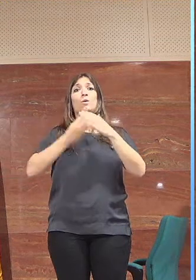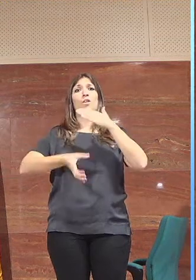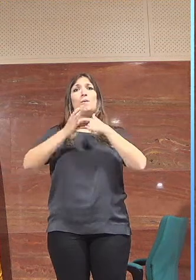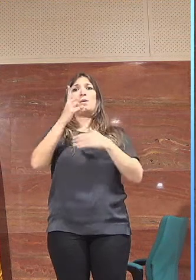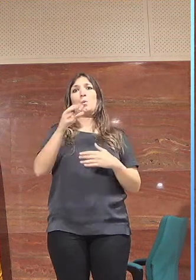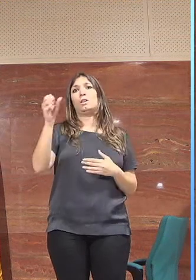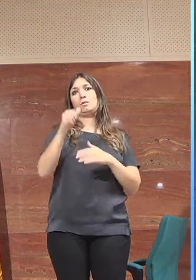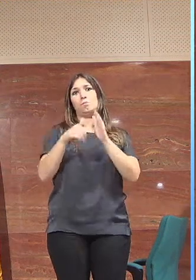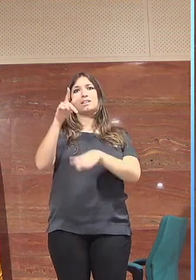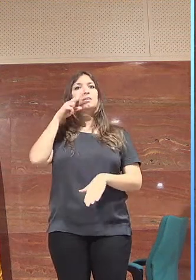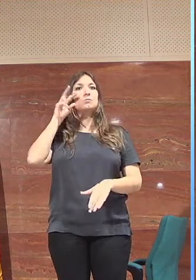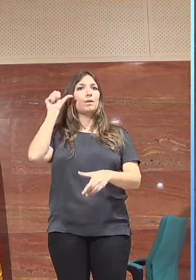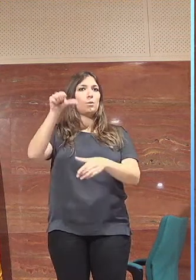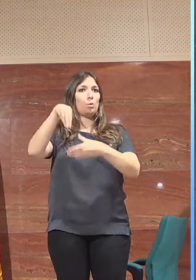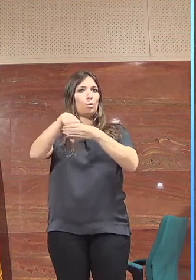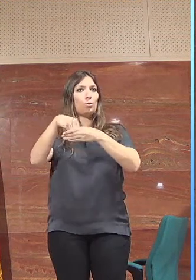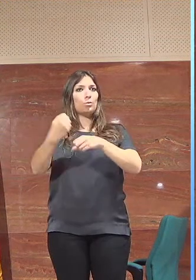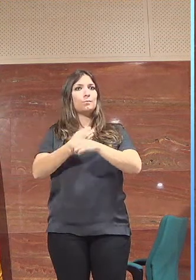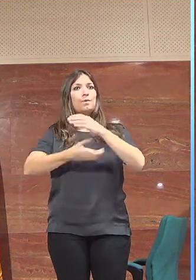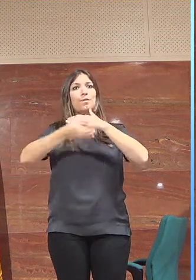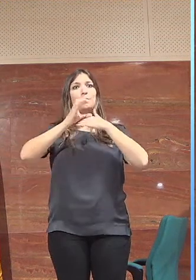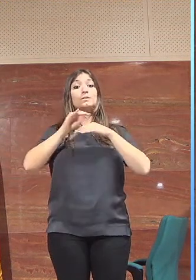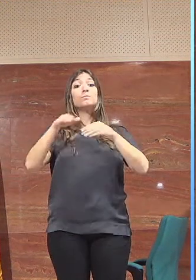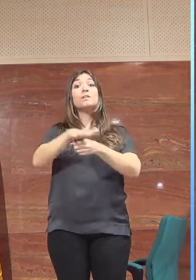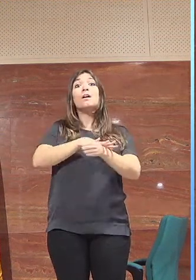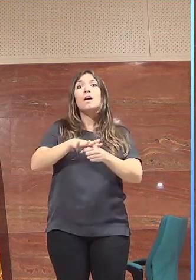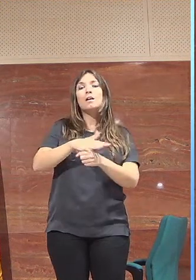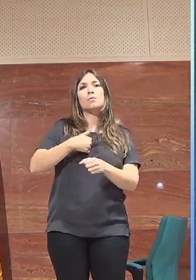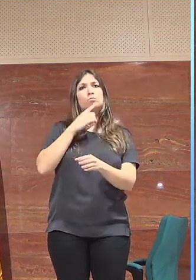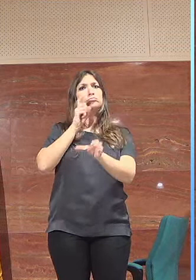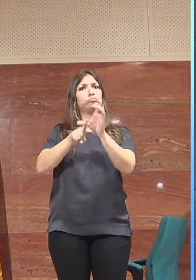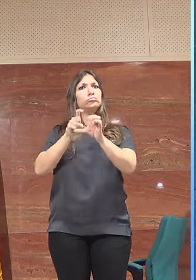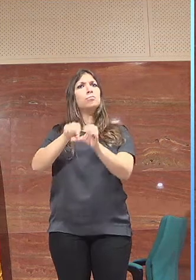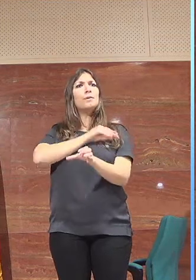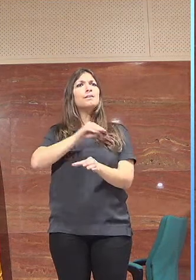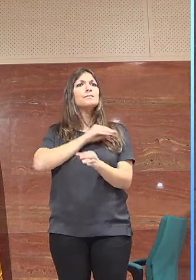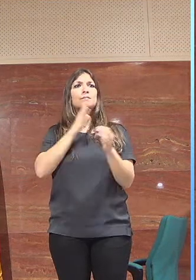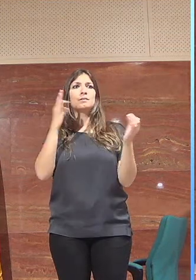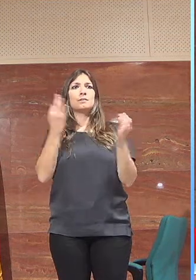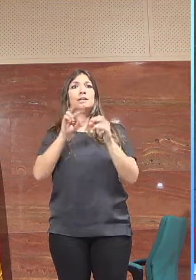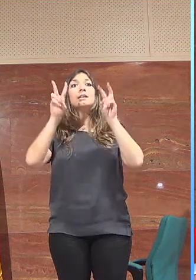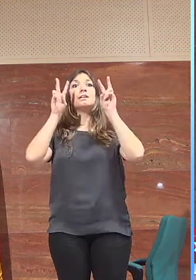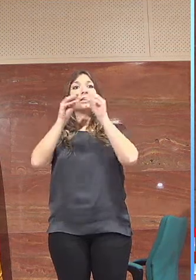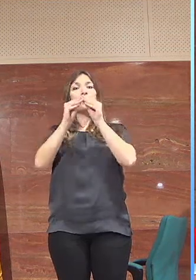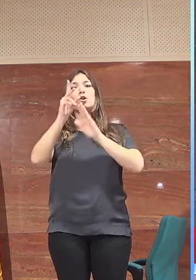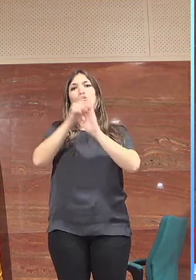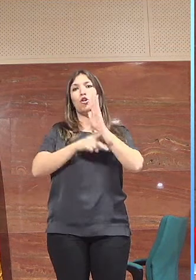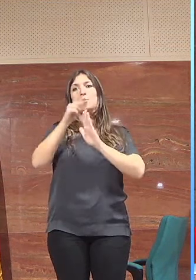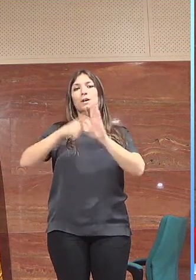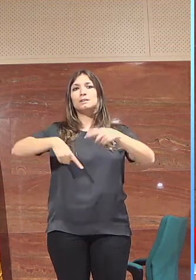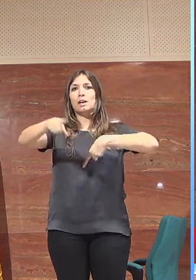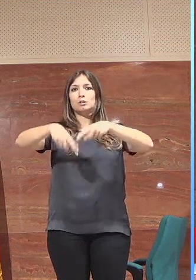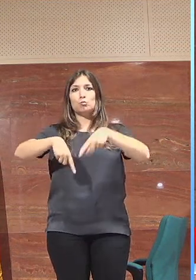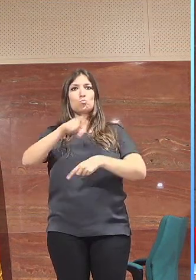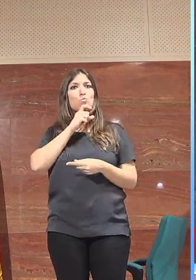20 años y en este área se ha participado muy intensamente en todo lo referente a normativas sobre